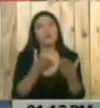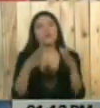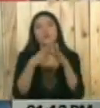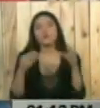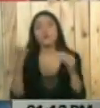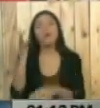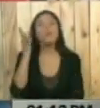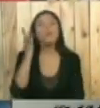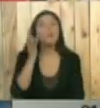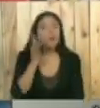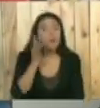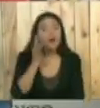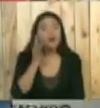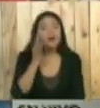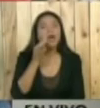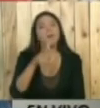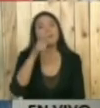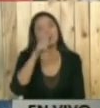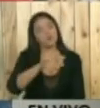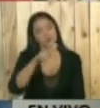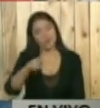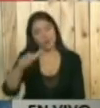mujeres, por